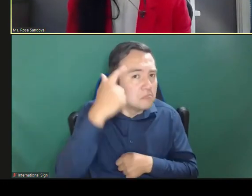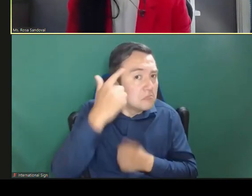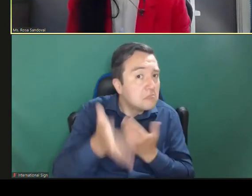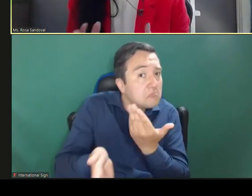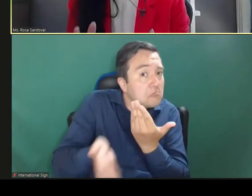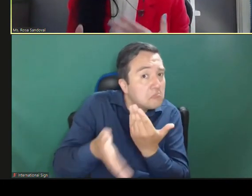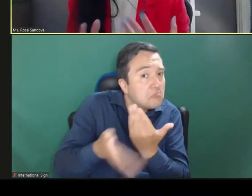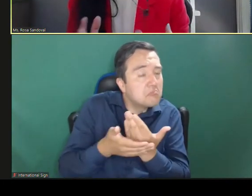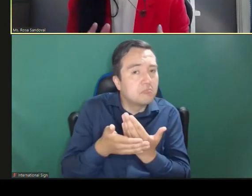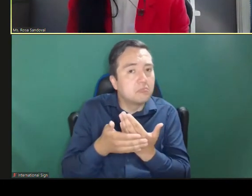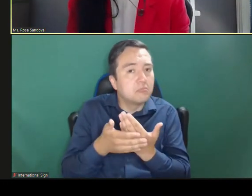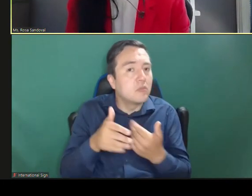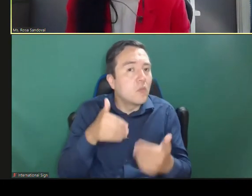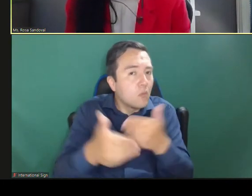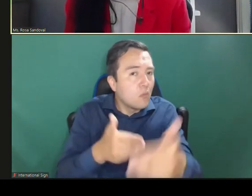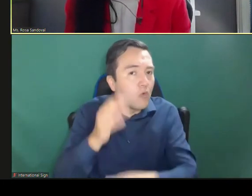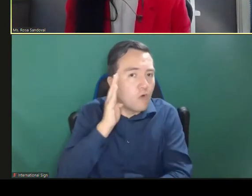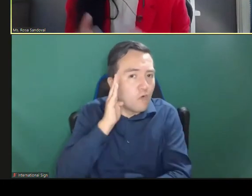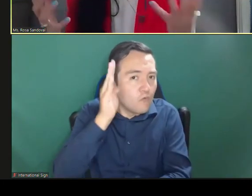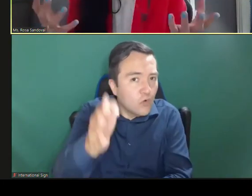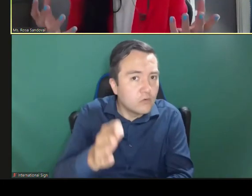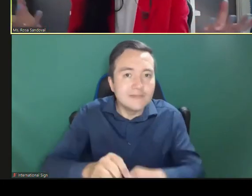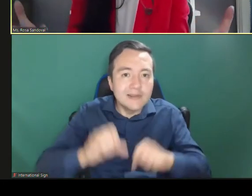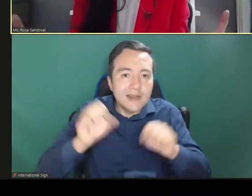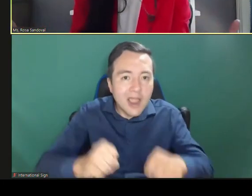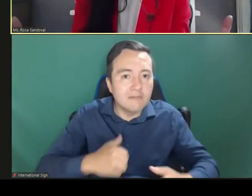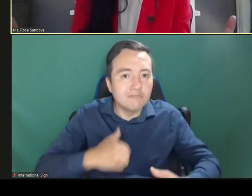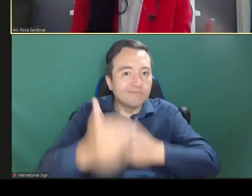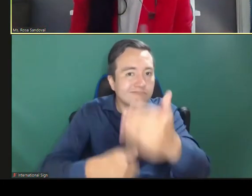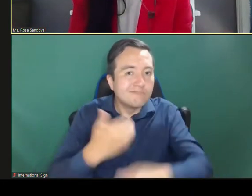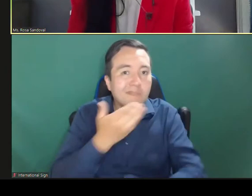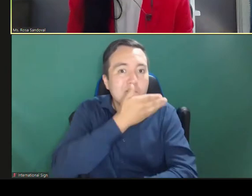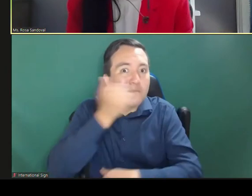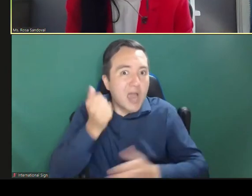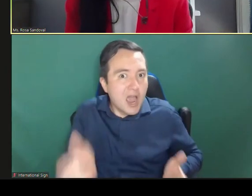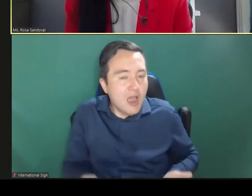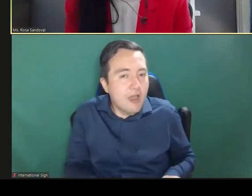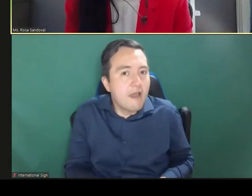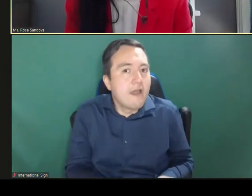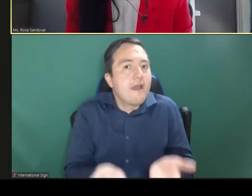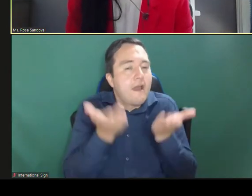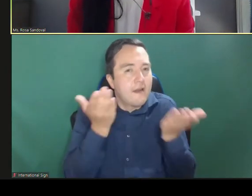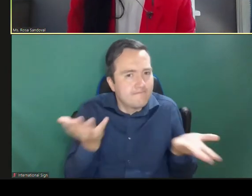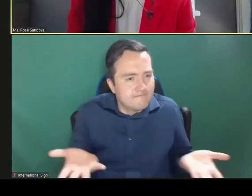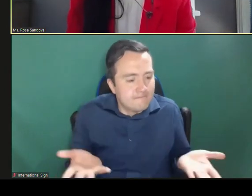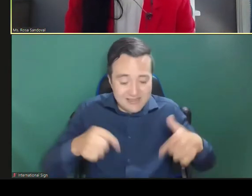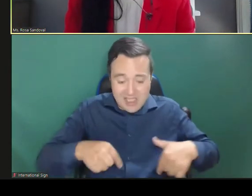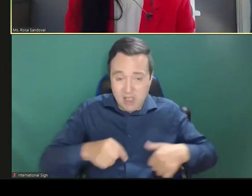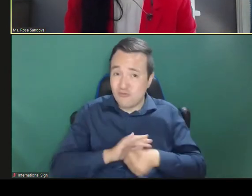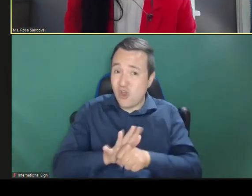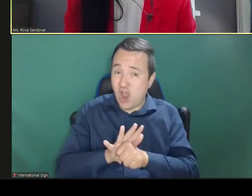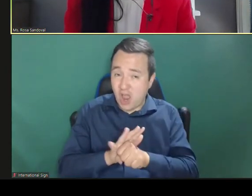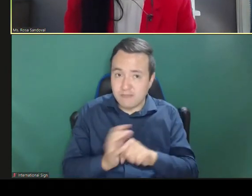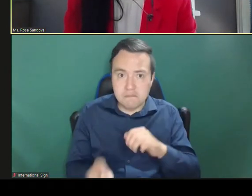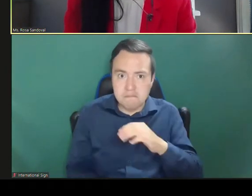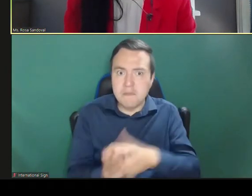sea ya sé dónde cómo podemos aprovechar mejor esta oportunidad de crisis que nos ha comido 19